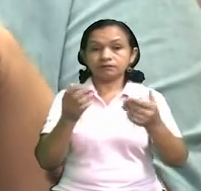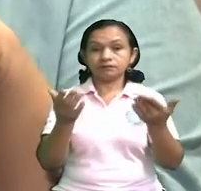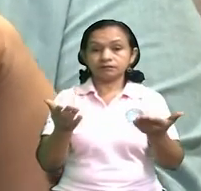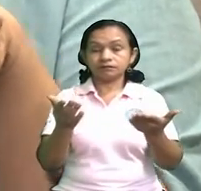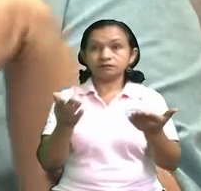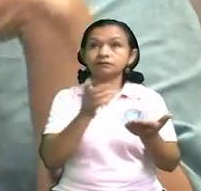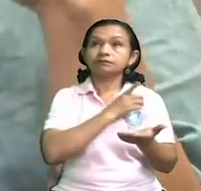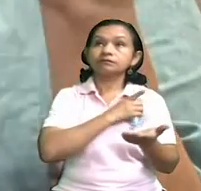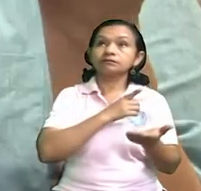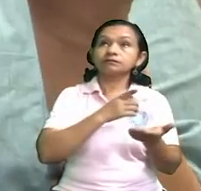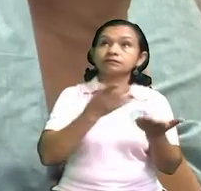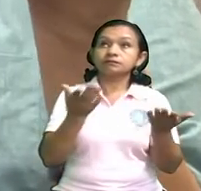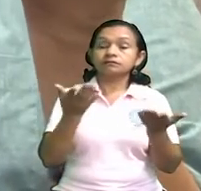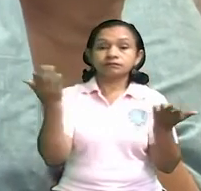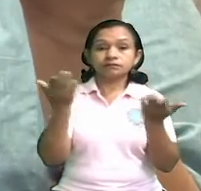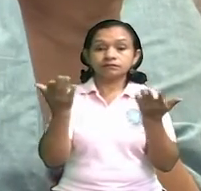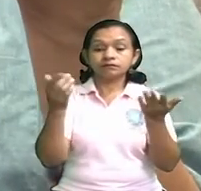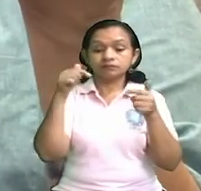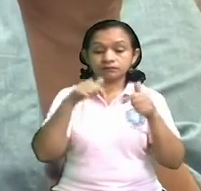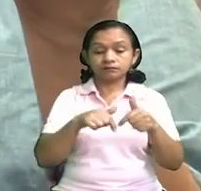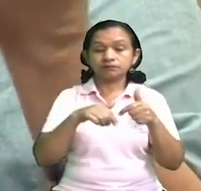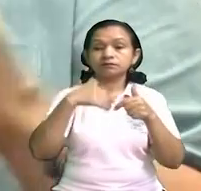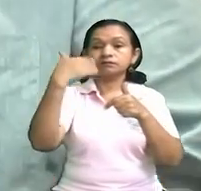internamente y en el exterior.